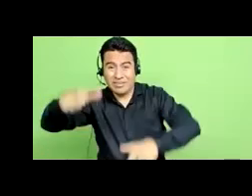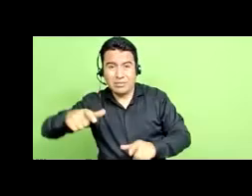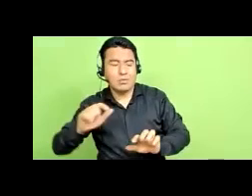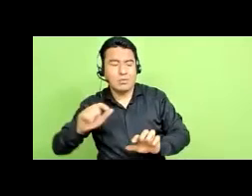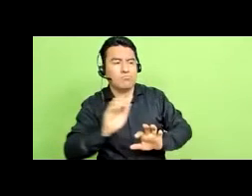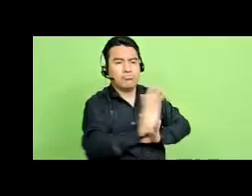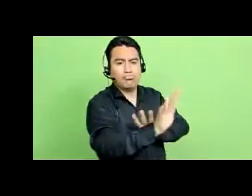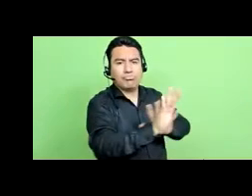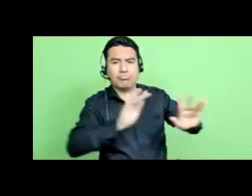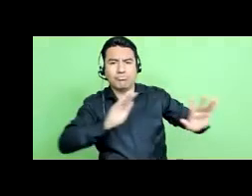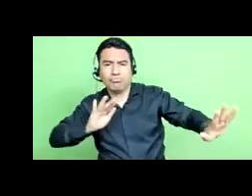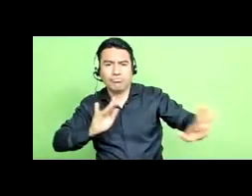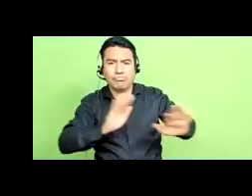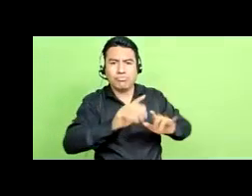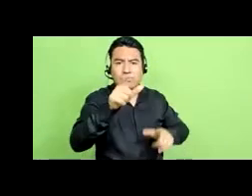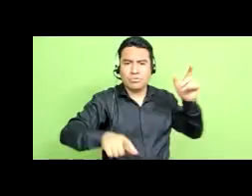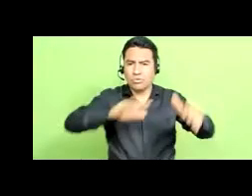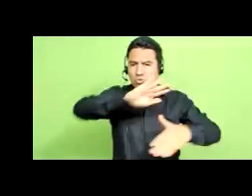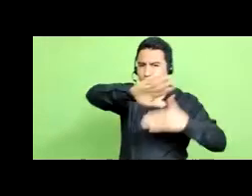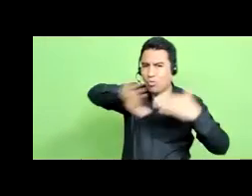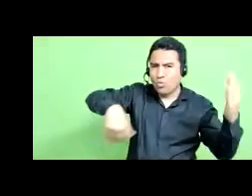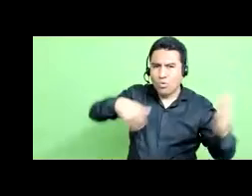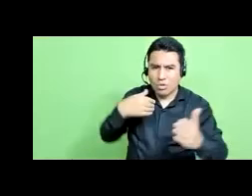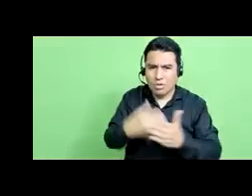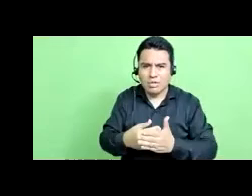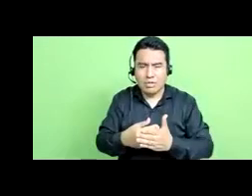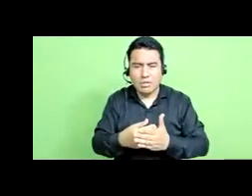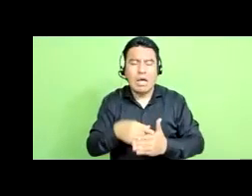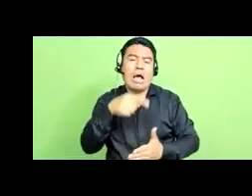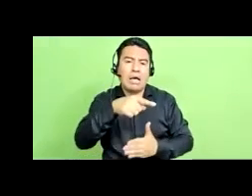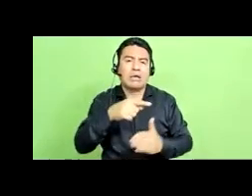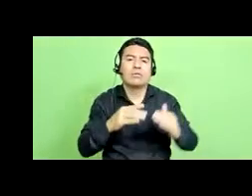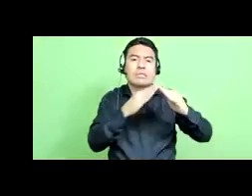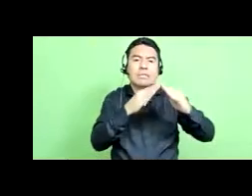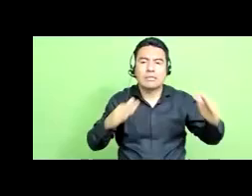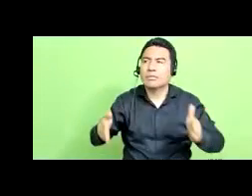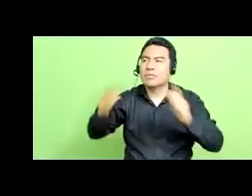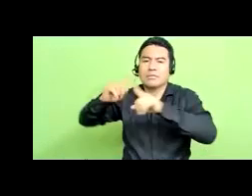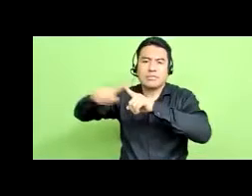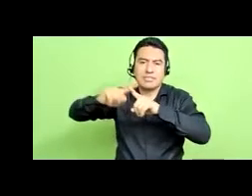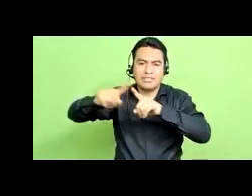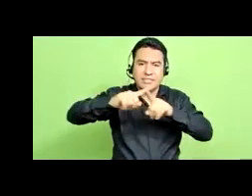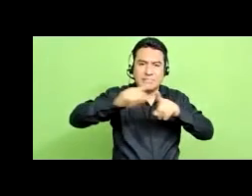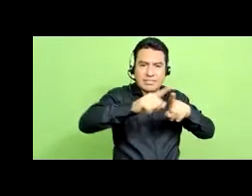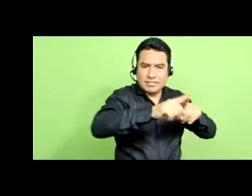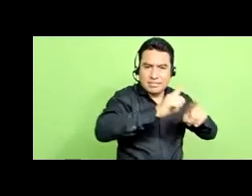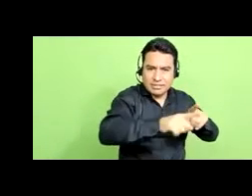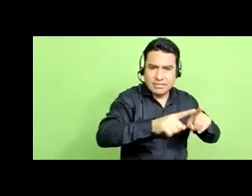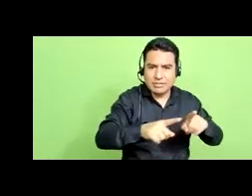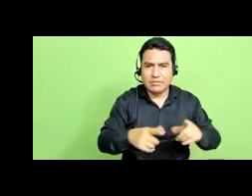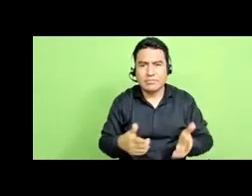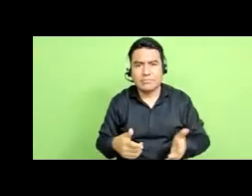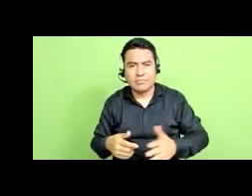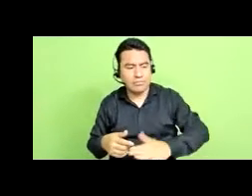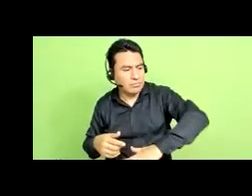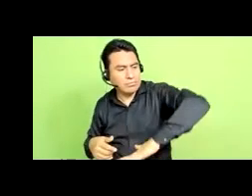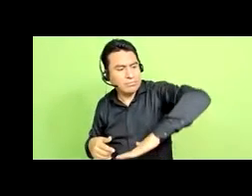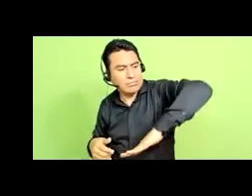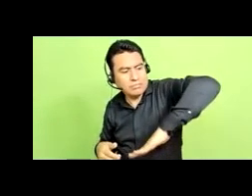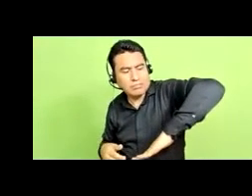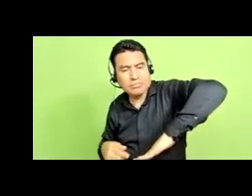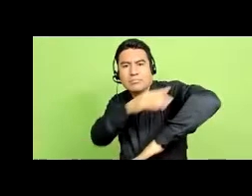servicio al público casi la mayoría de edificaciones que brindan este servicio siempre